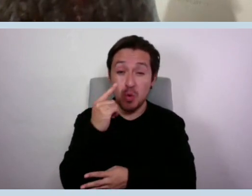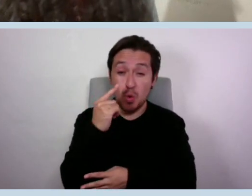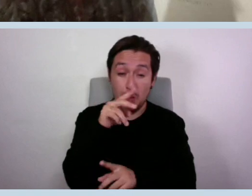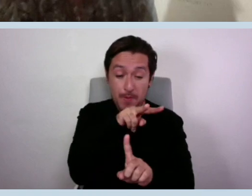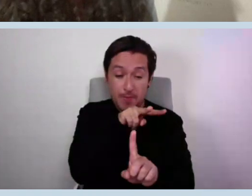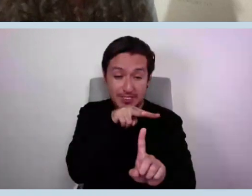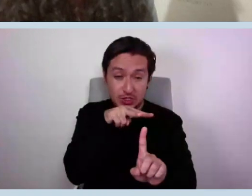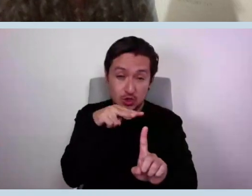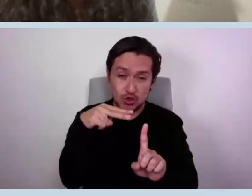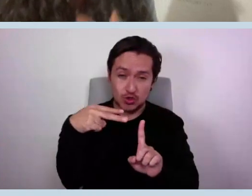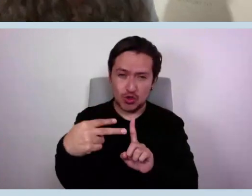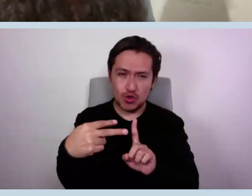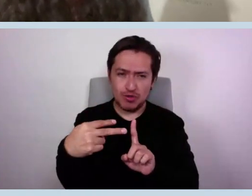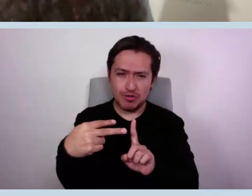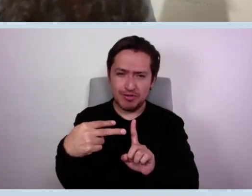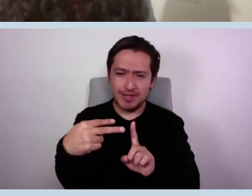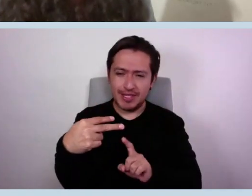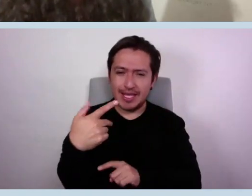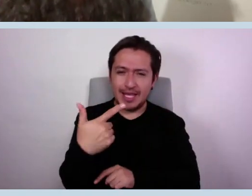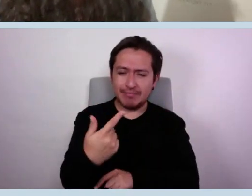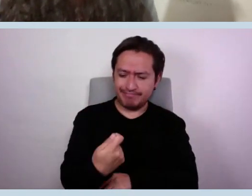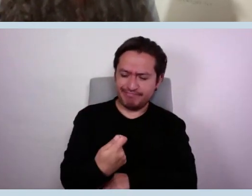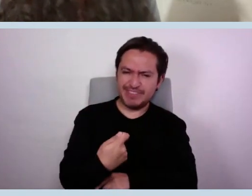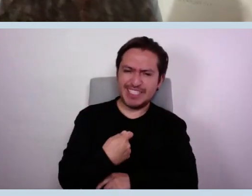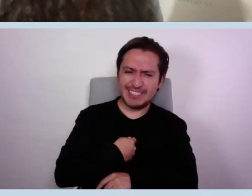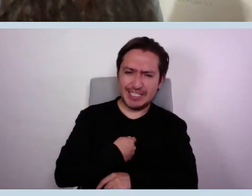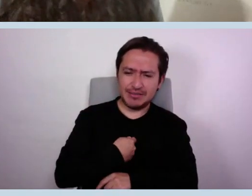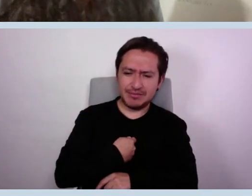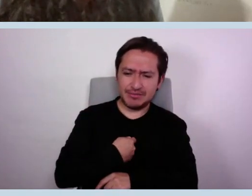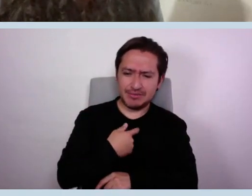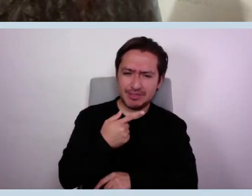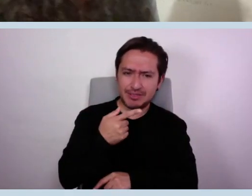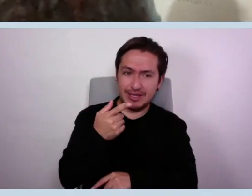realizando una curaduría dentro de una institución